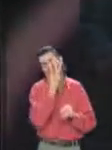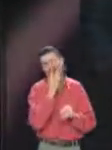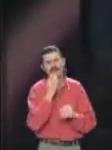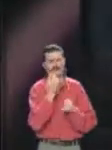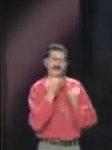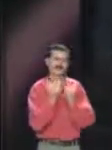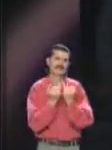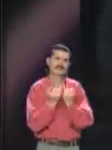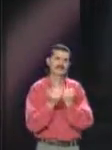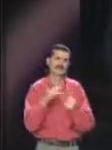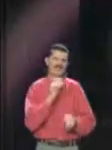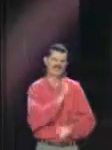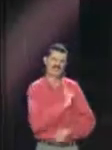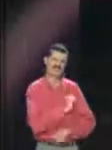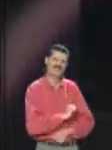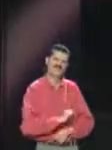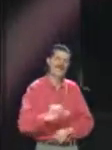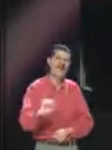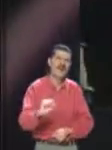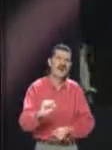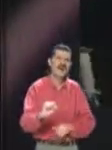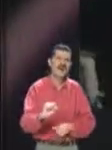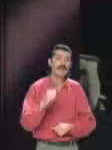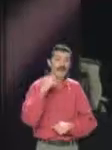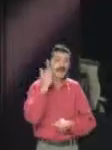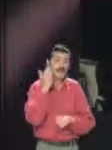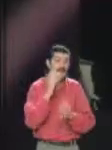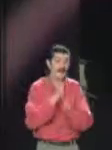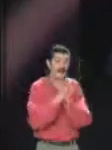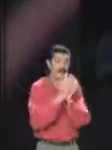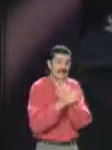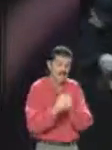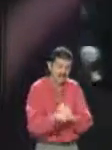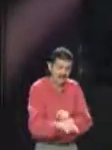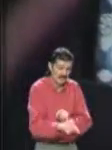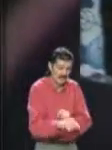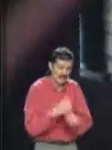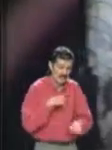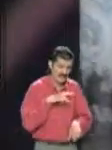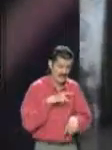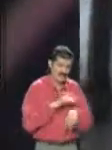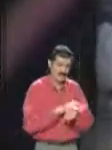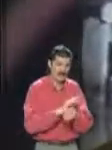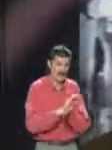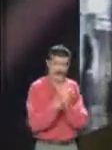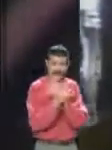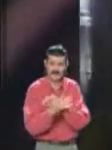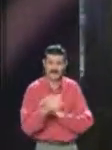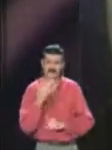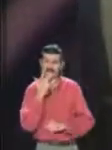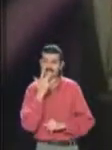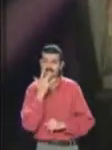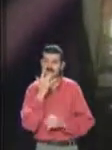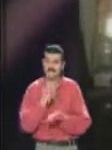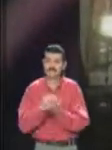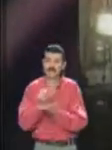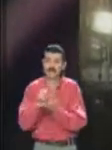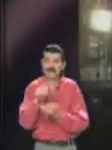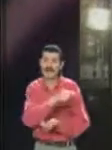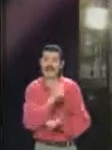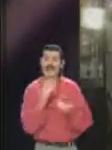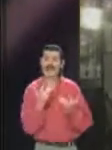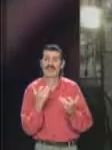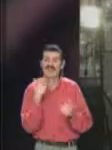Radegunda es muy bonita, pero mala. Quiere convertir a mi amigo en sapo.